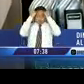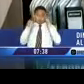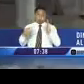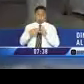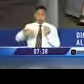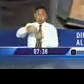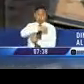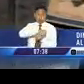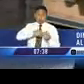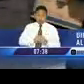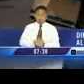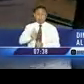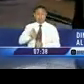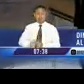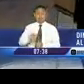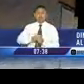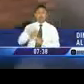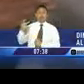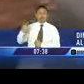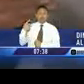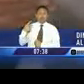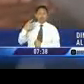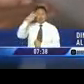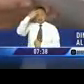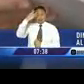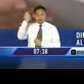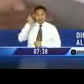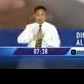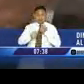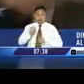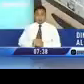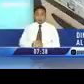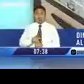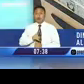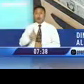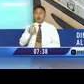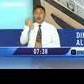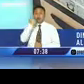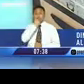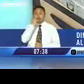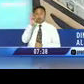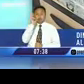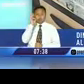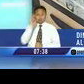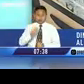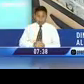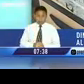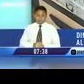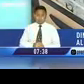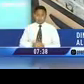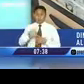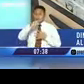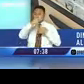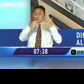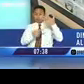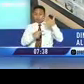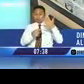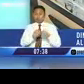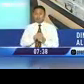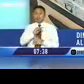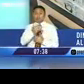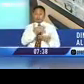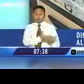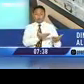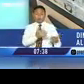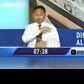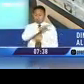financiación, trata de personas, tráfico de migrantes y delitos relacionados con sustancias catalogadas sujetas a fiscalización, todos los bienes,